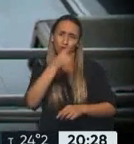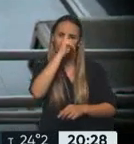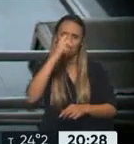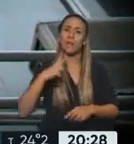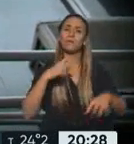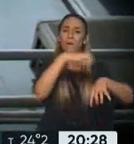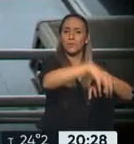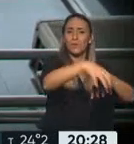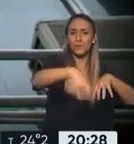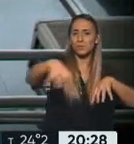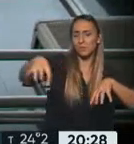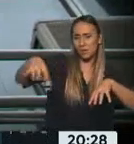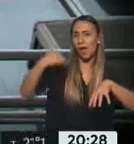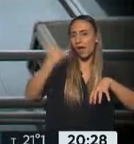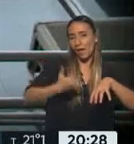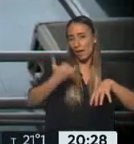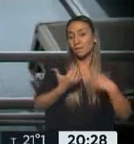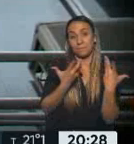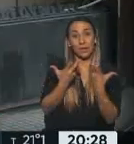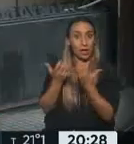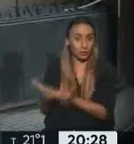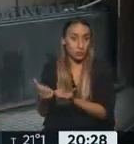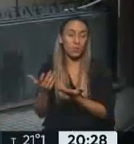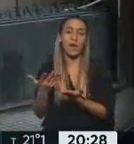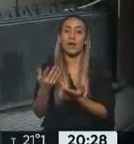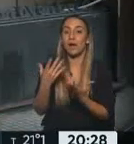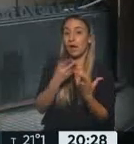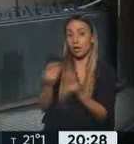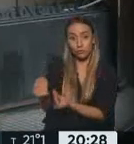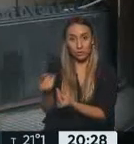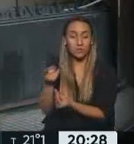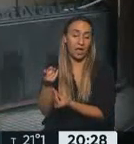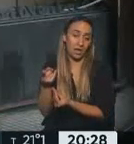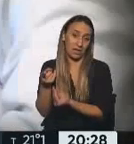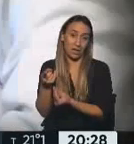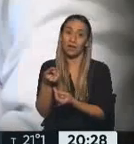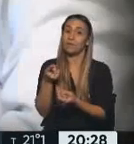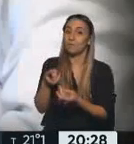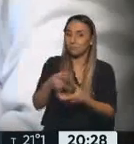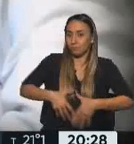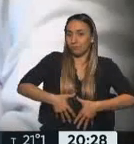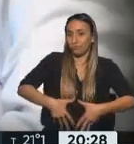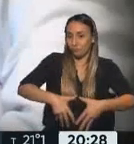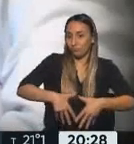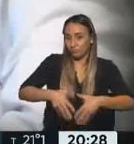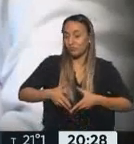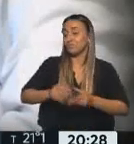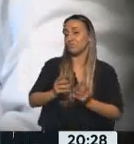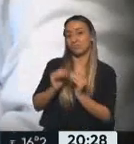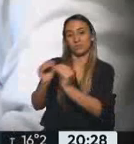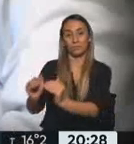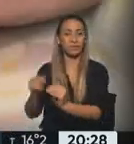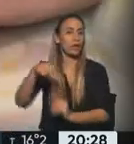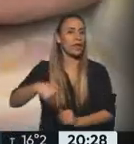digamos, facilitan este proceso de paternidad o maternidad, se puede hacer acá en la Argentina, que sea